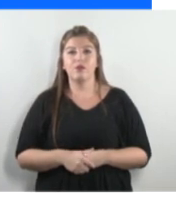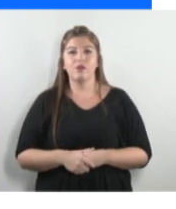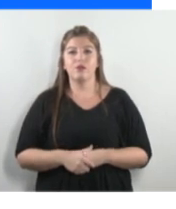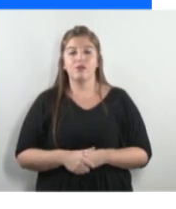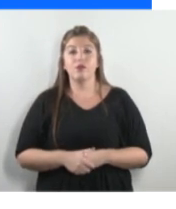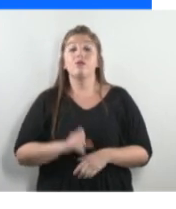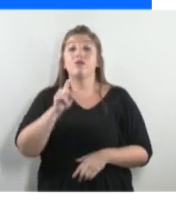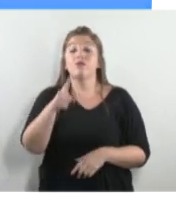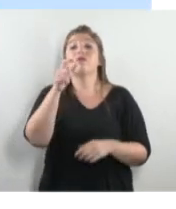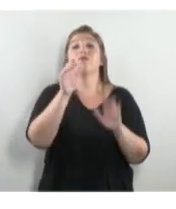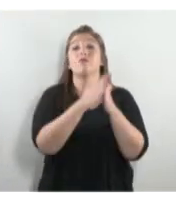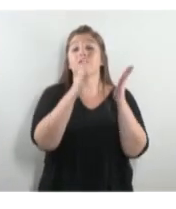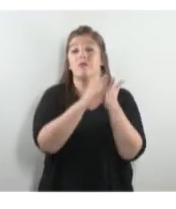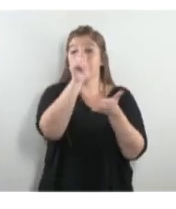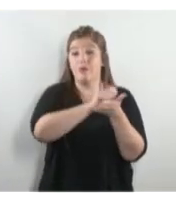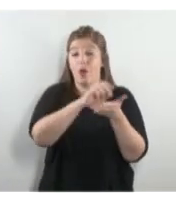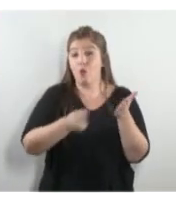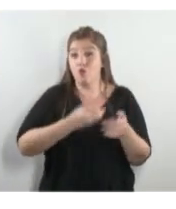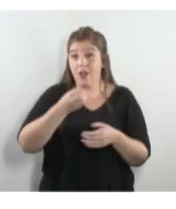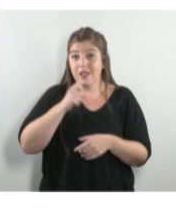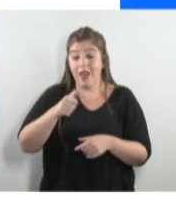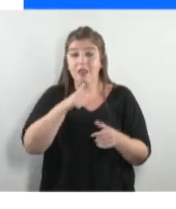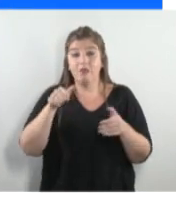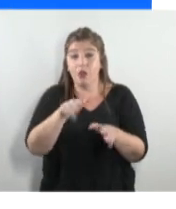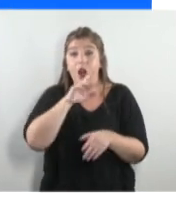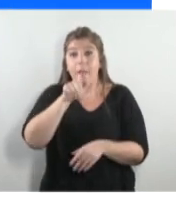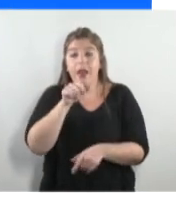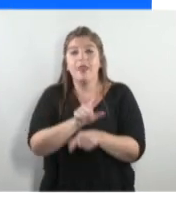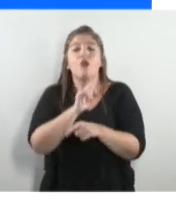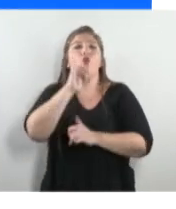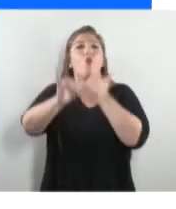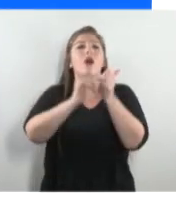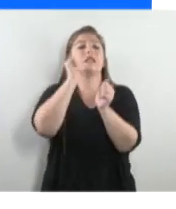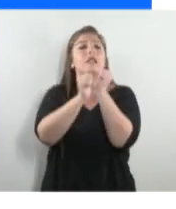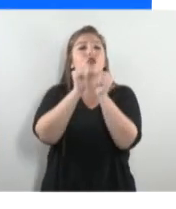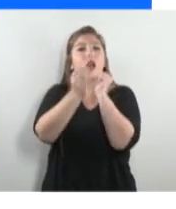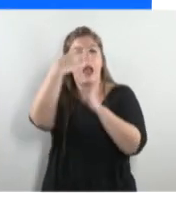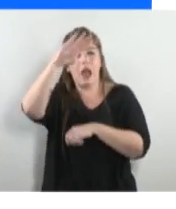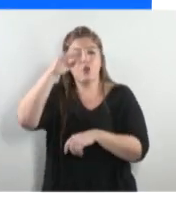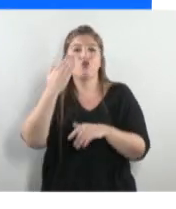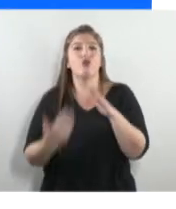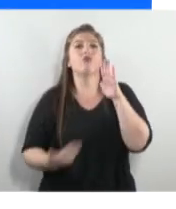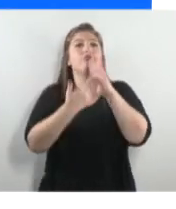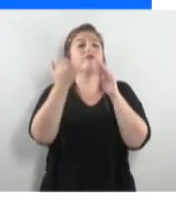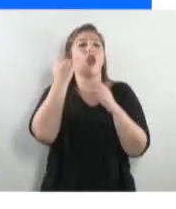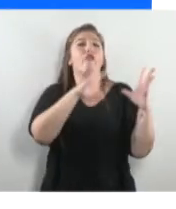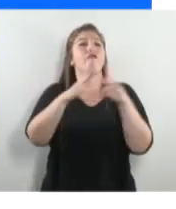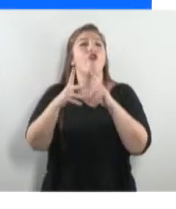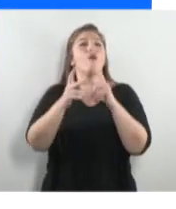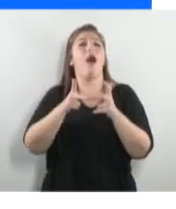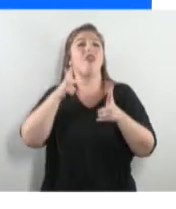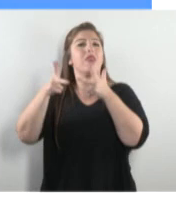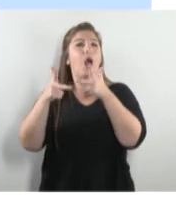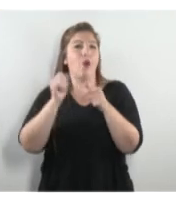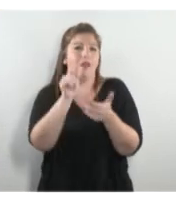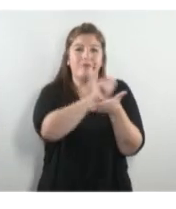Este género literario contó historias que tenían a los gauchos como protagonistas y recreaban su manera de hablar. Pero, ¿quién escribía